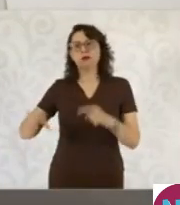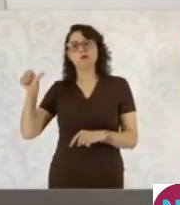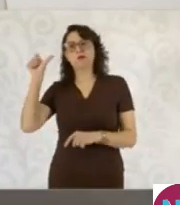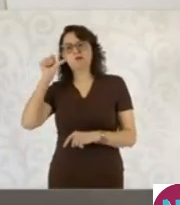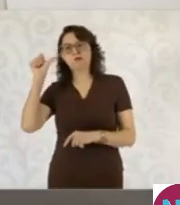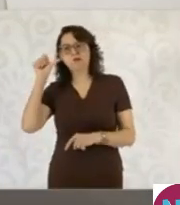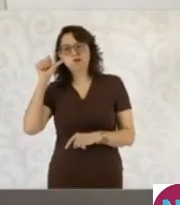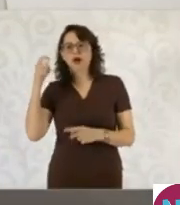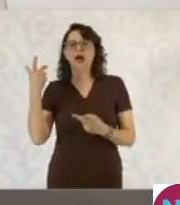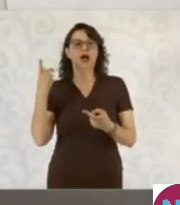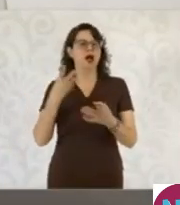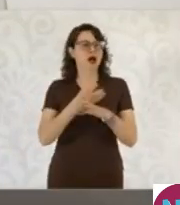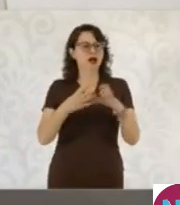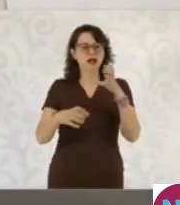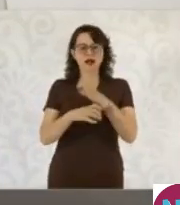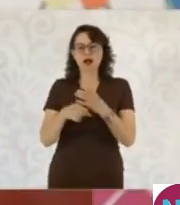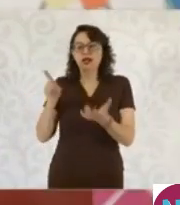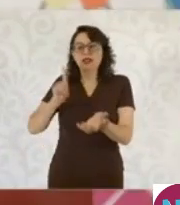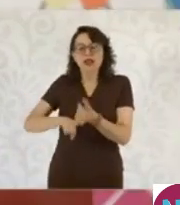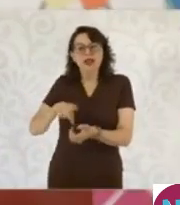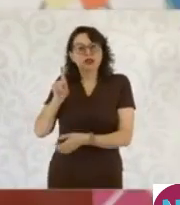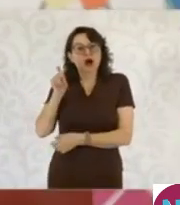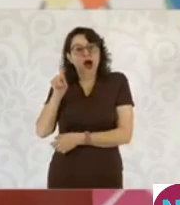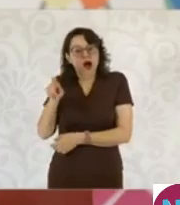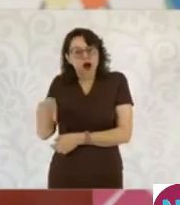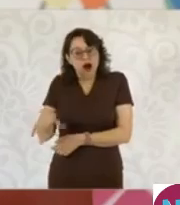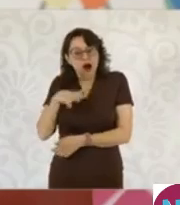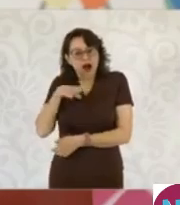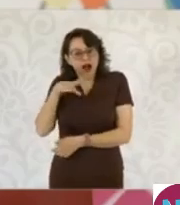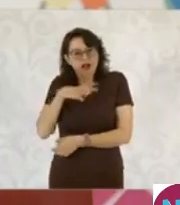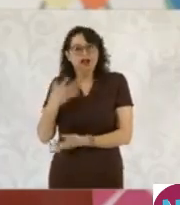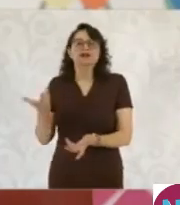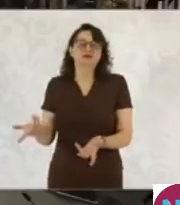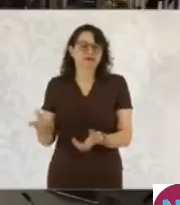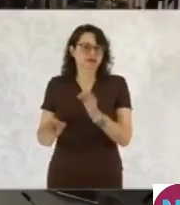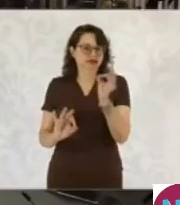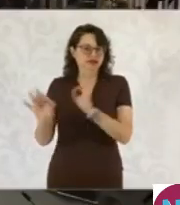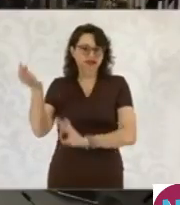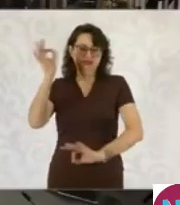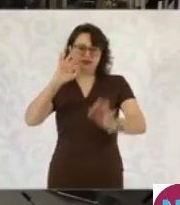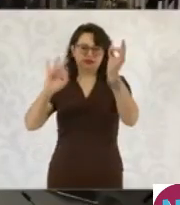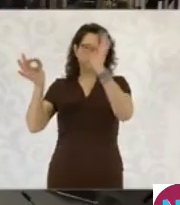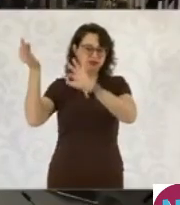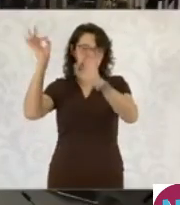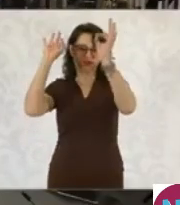se retiene el agua y crecen los mosquitos. Muchas gracias.